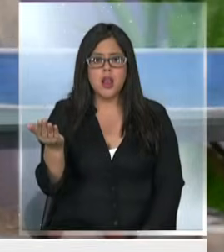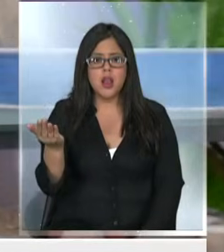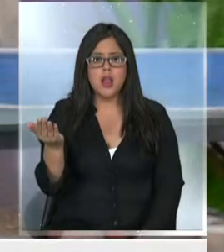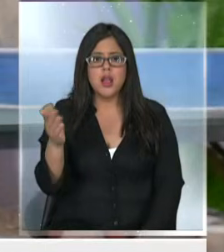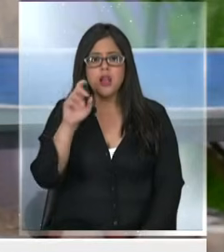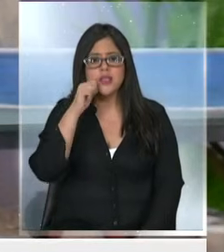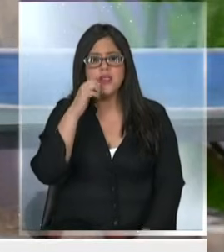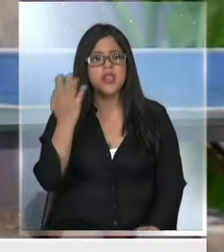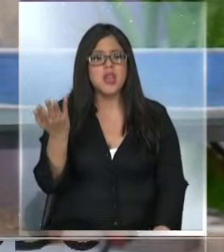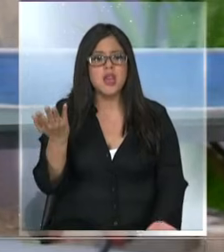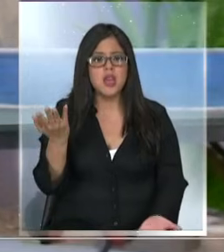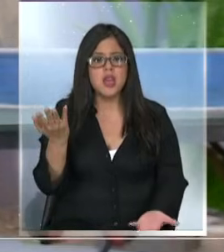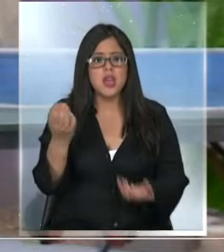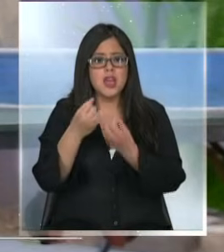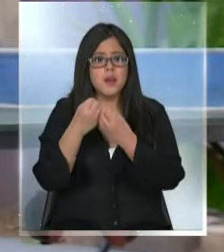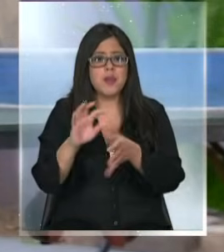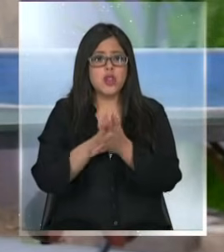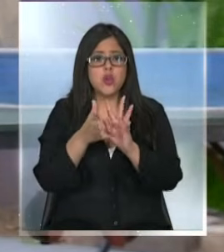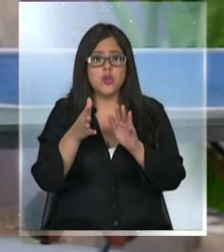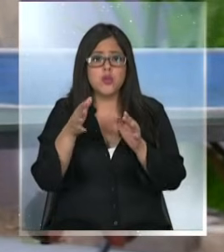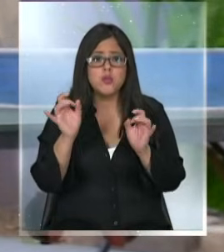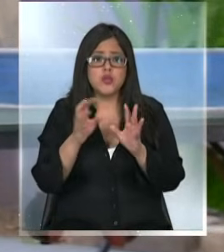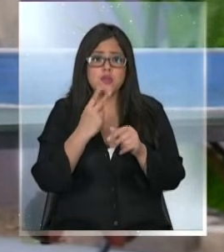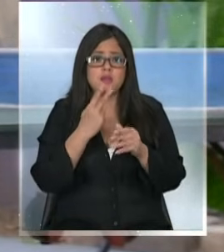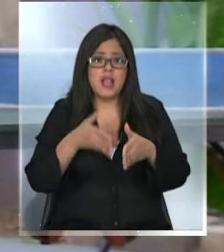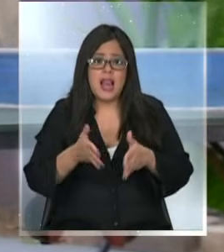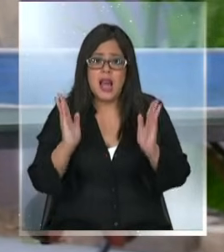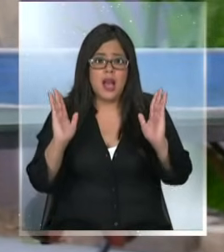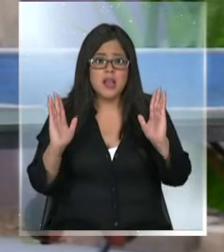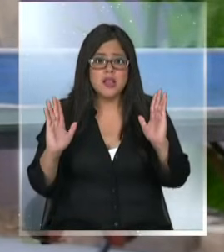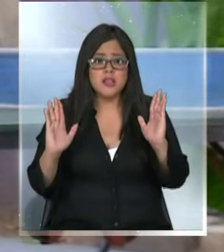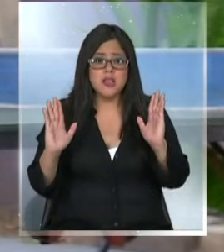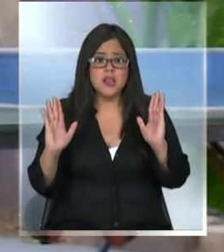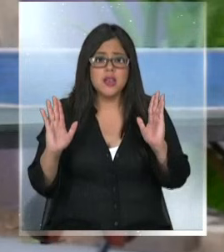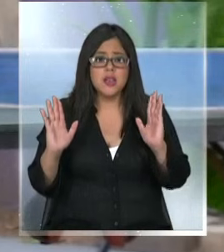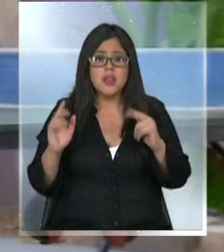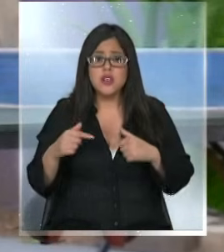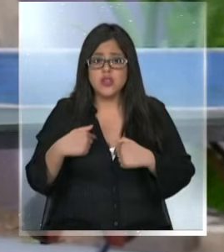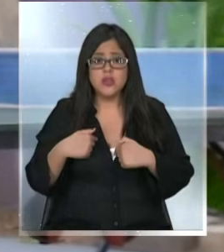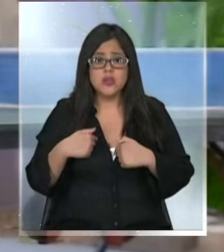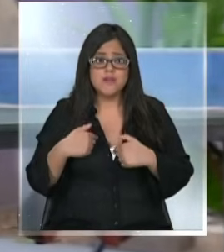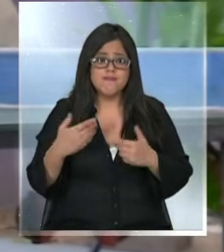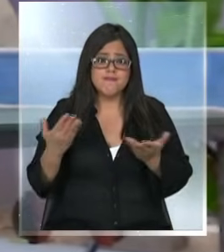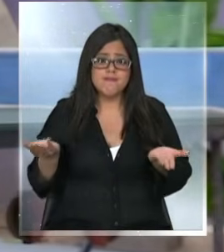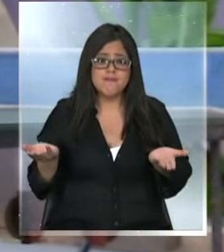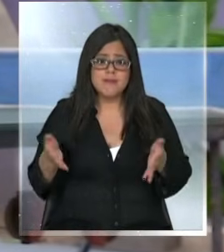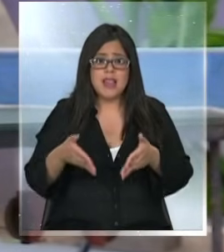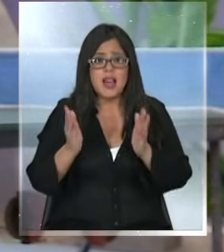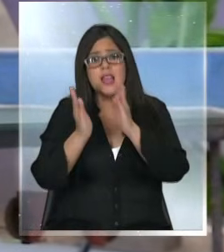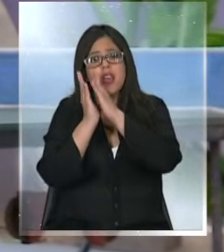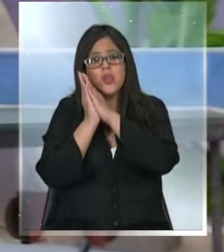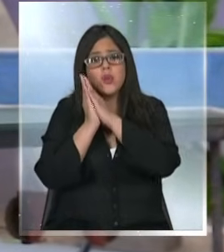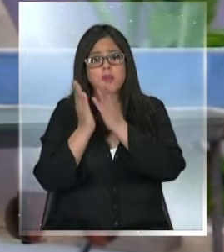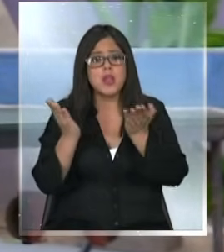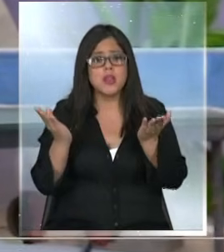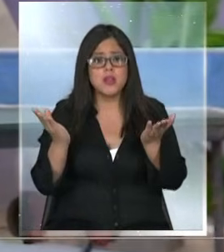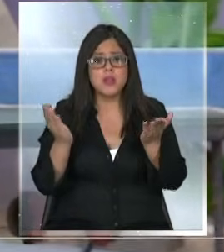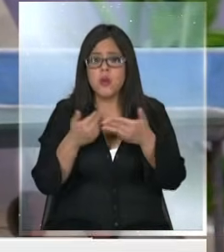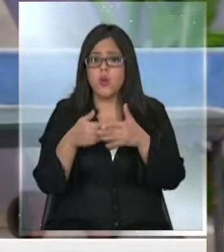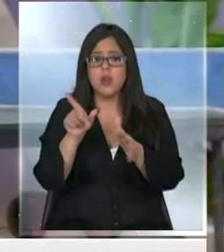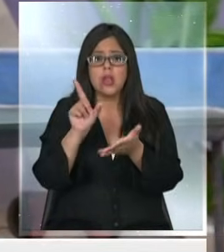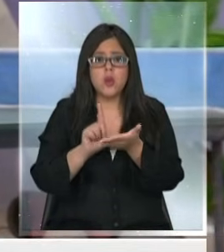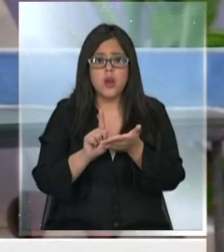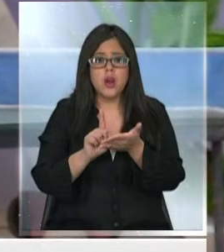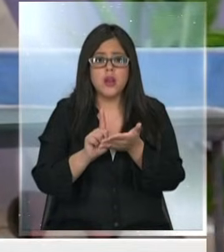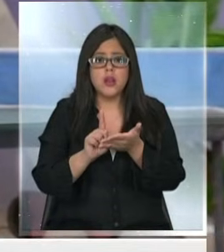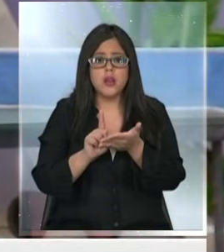que quedar en la calle. Quedar en la calle y yo quedé en la calle. En la calle, durmiendo donde me pillaba la noche. Llegar a